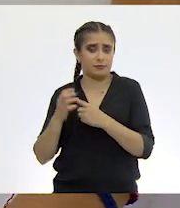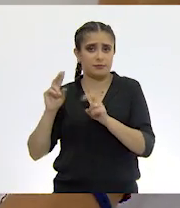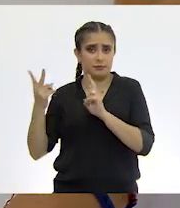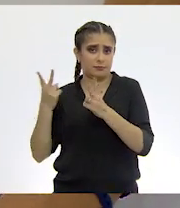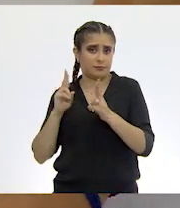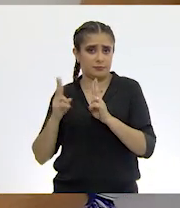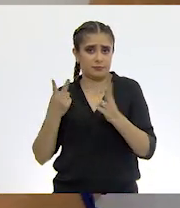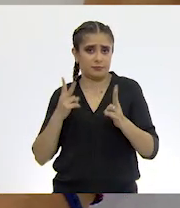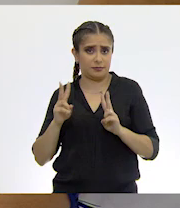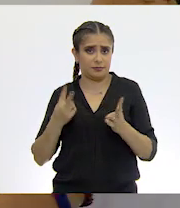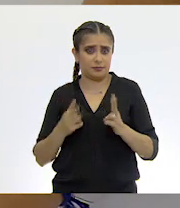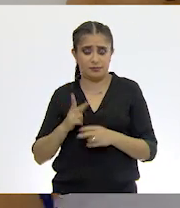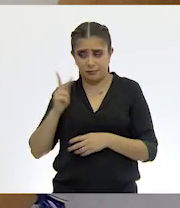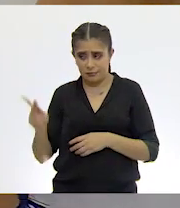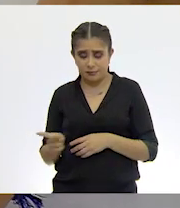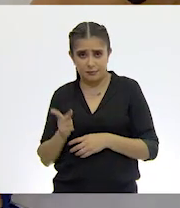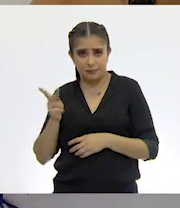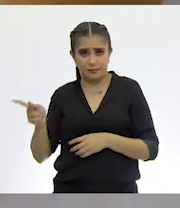vecinal?